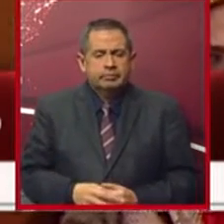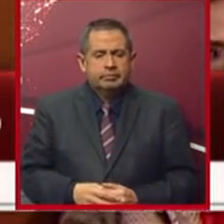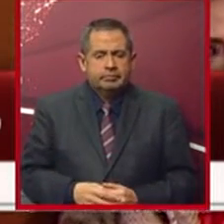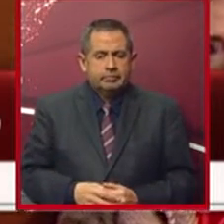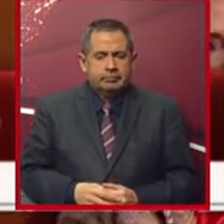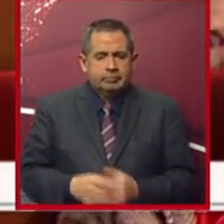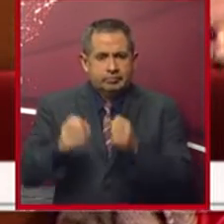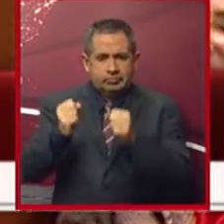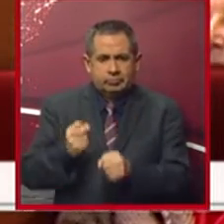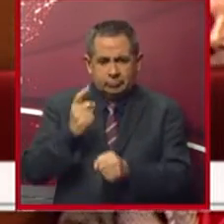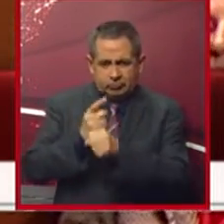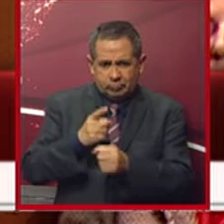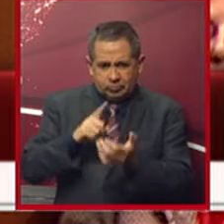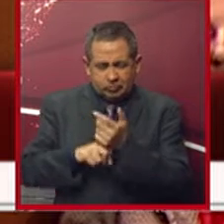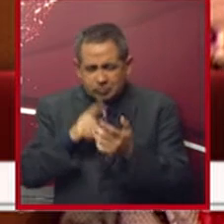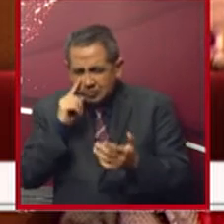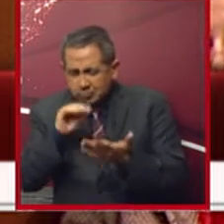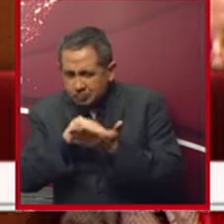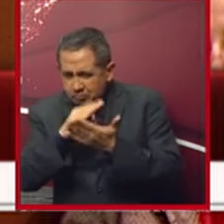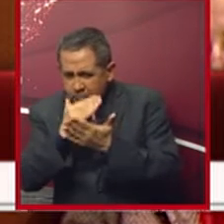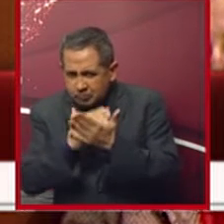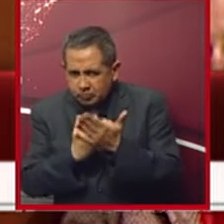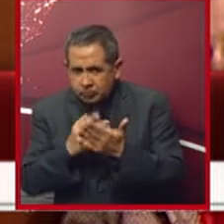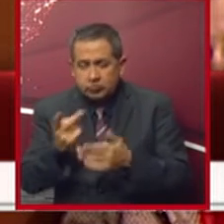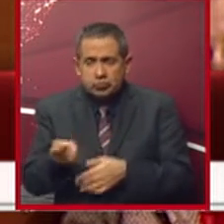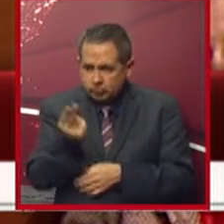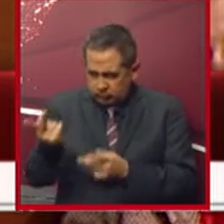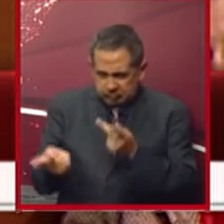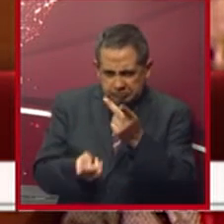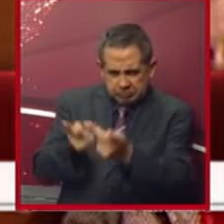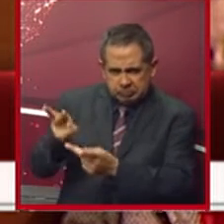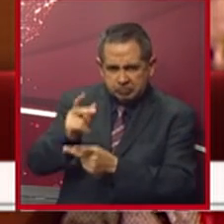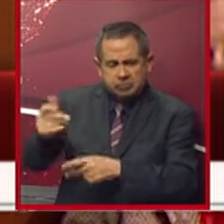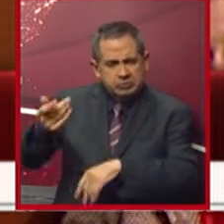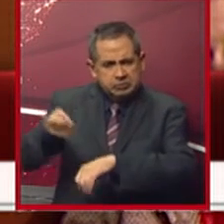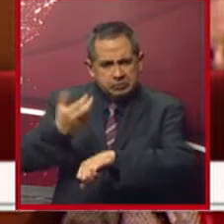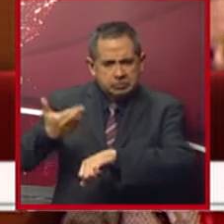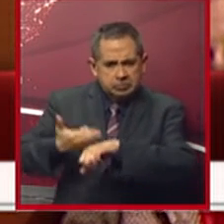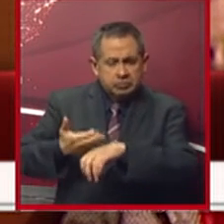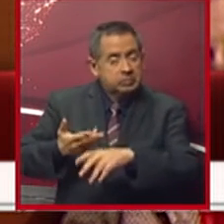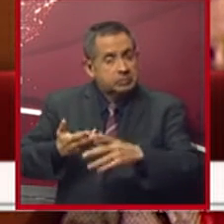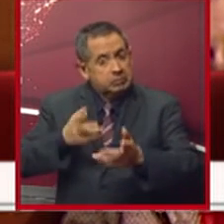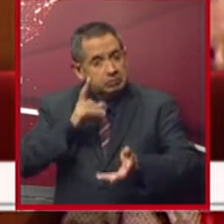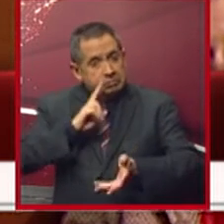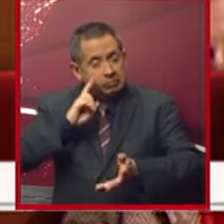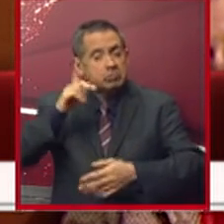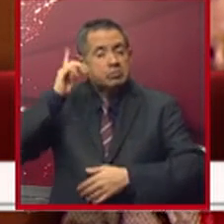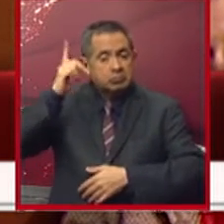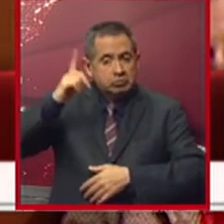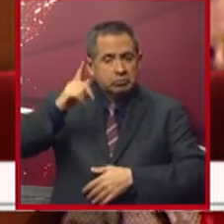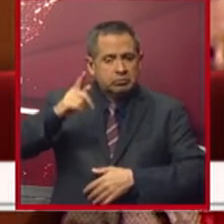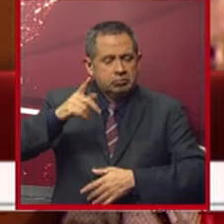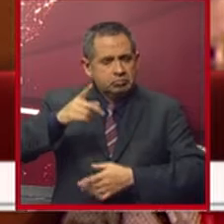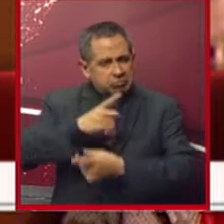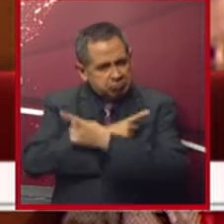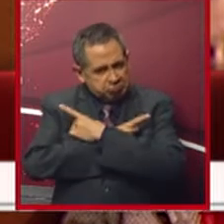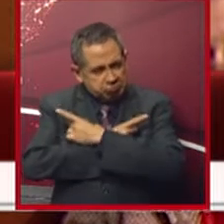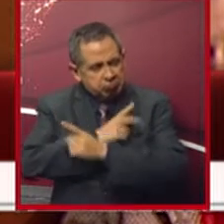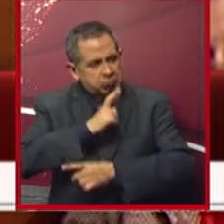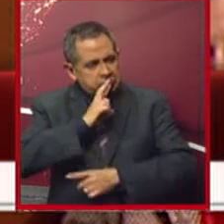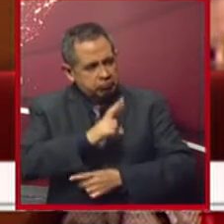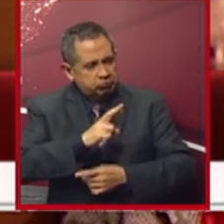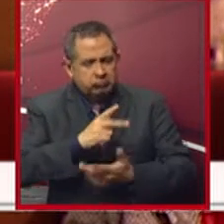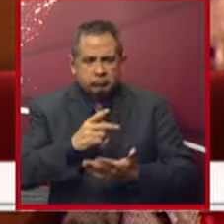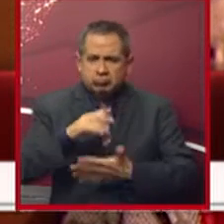Seguridad Sin Guerra les hizo llegar un cuestionario para que ustedes les hagan preguntas a los secretarios. Ojalá tengan la mínima decencia de